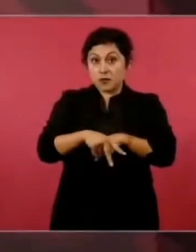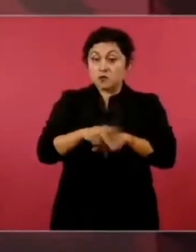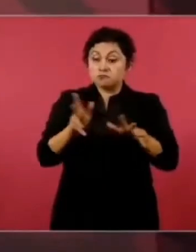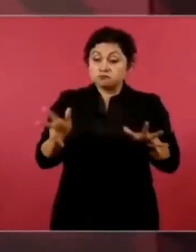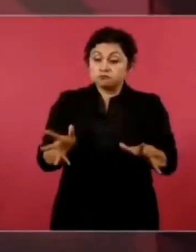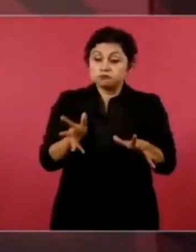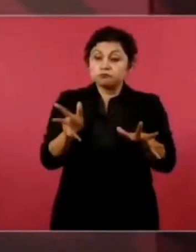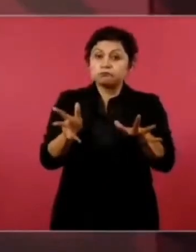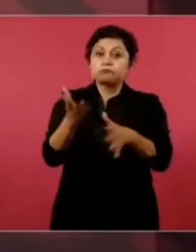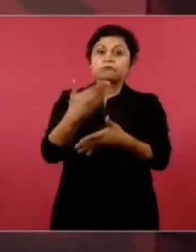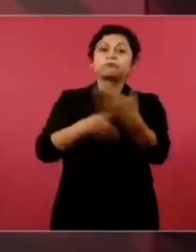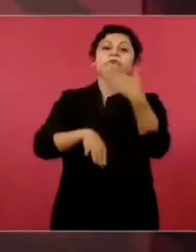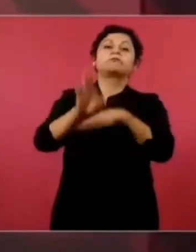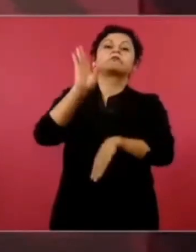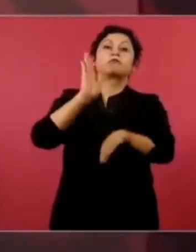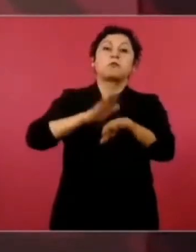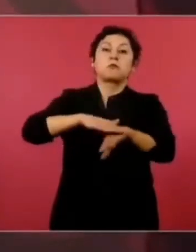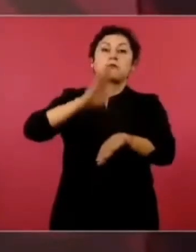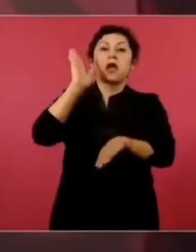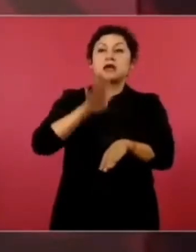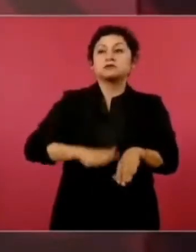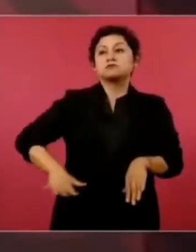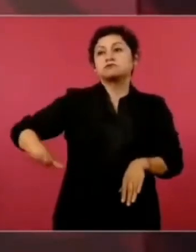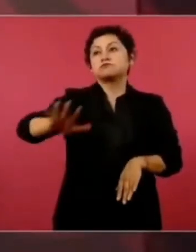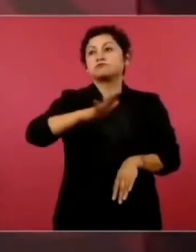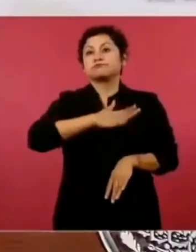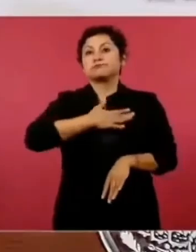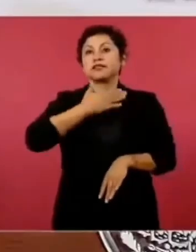y siga habiendo bienestar en nuestro pueblo.